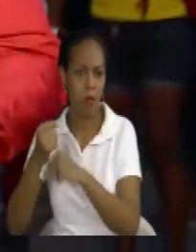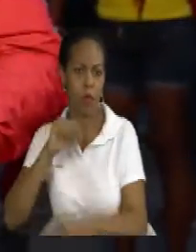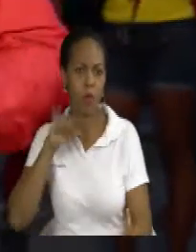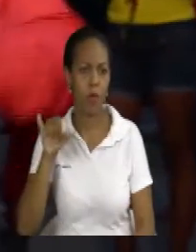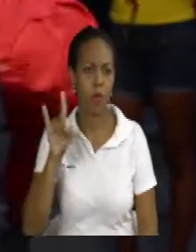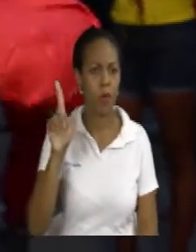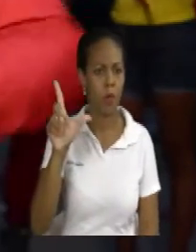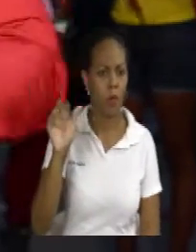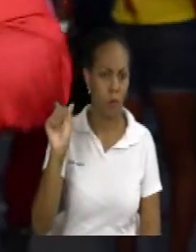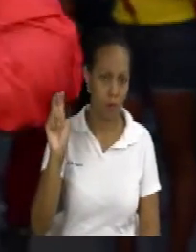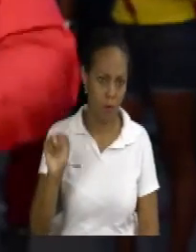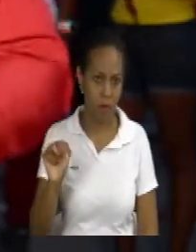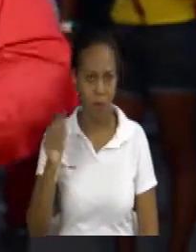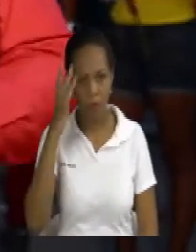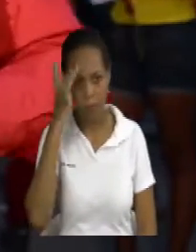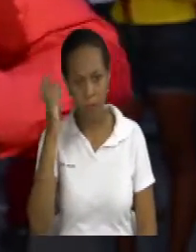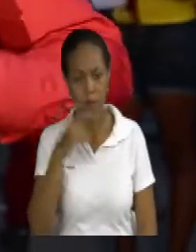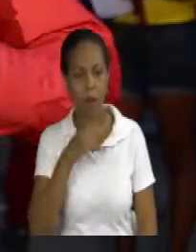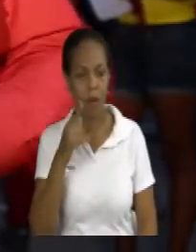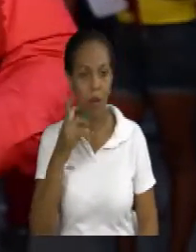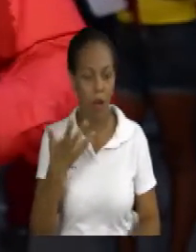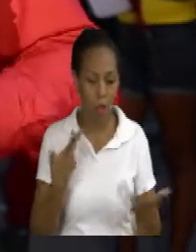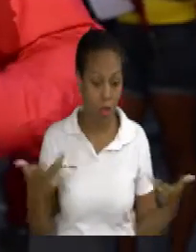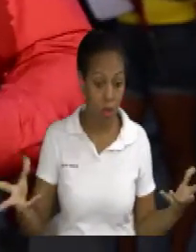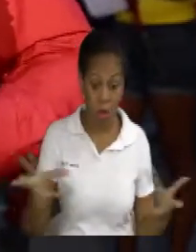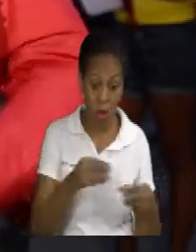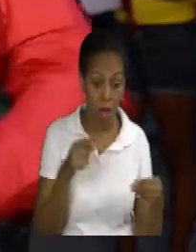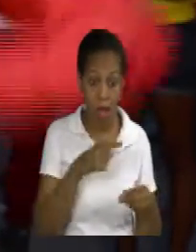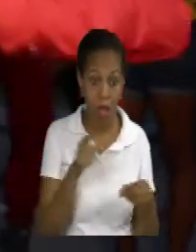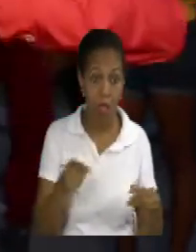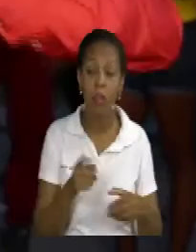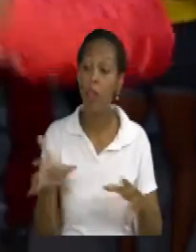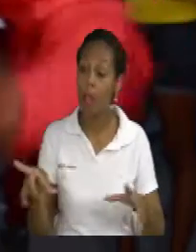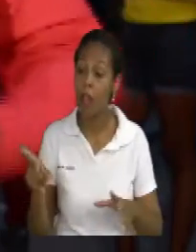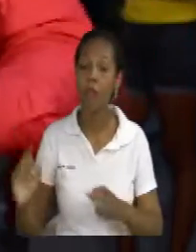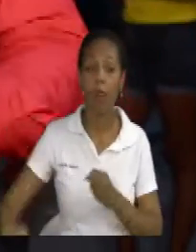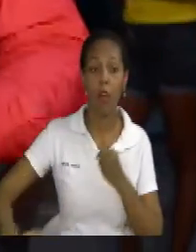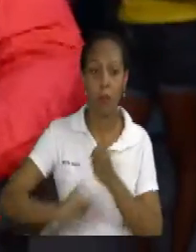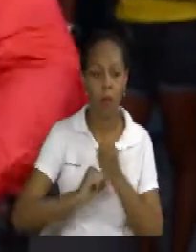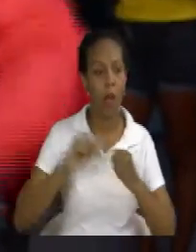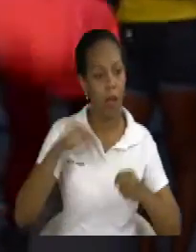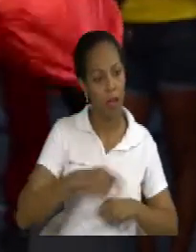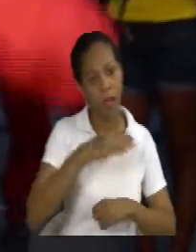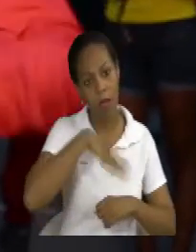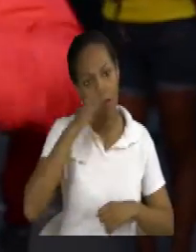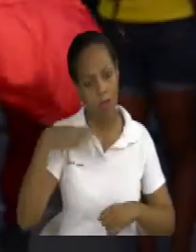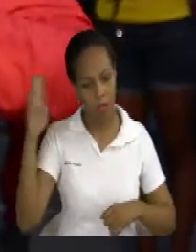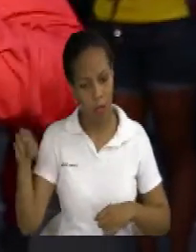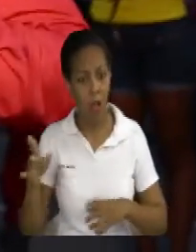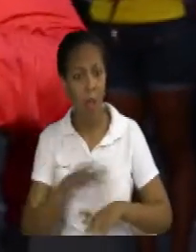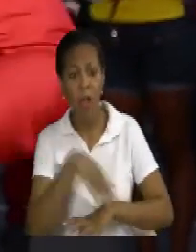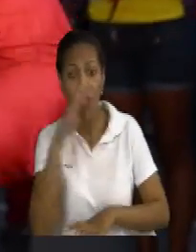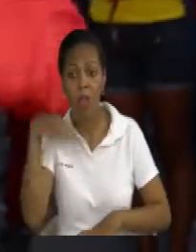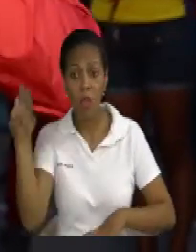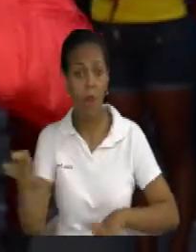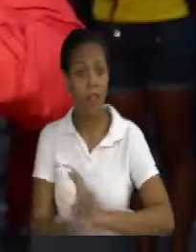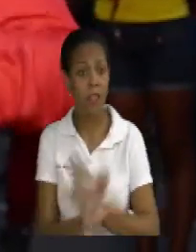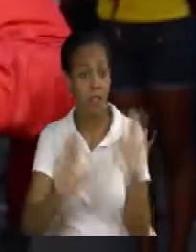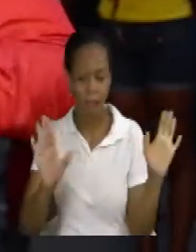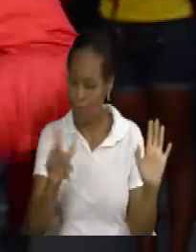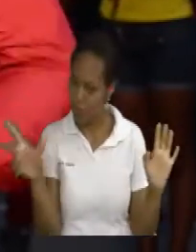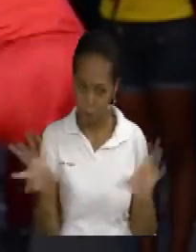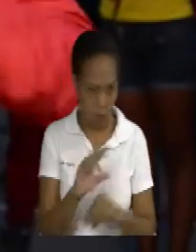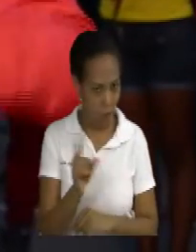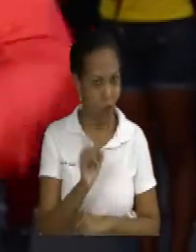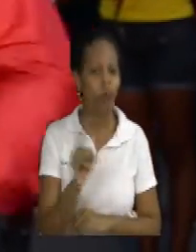hoy ese julianismo ha hecho cosas por Antioquia. Hoy lo queremos hacer por Colombia y queremos que todas las personas lleven un